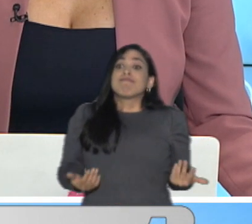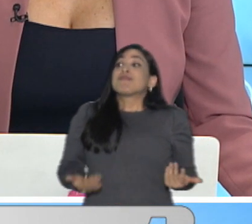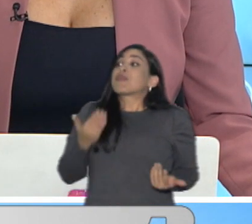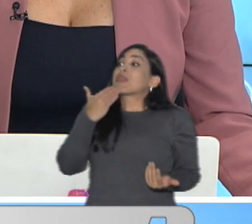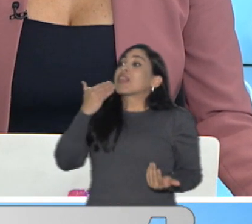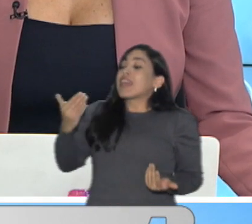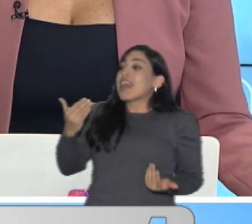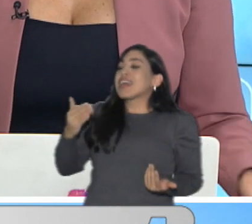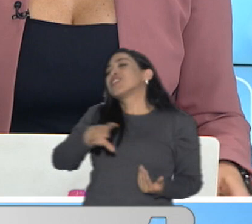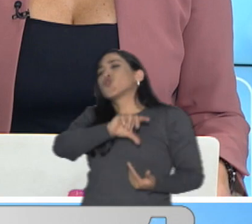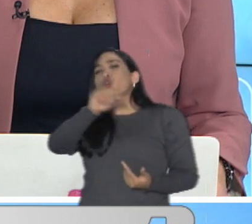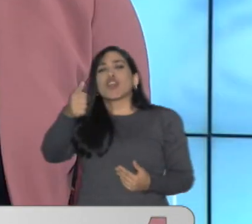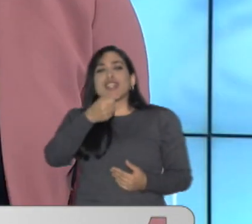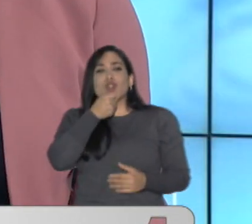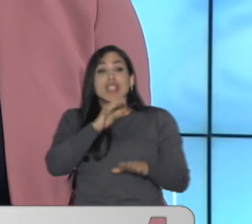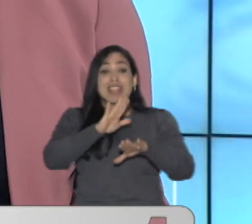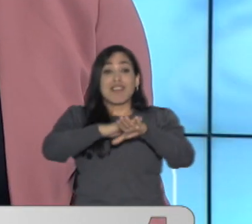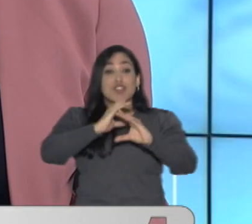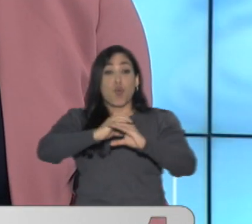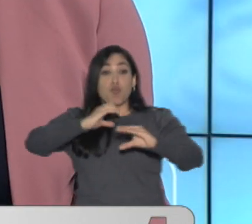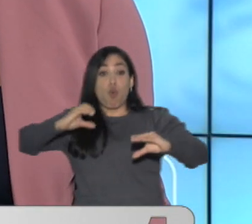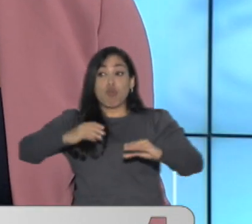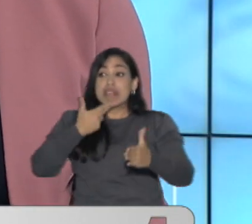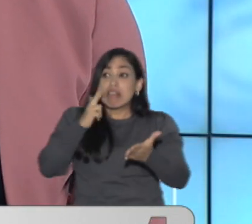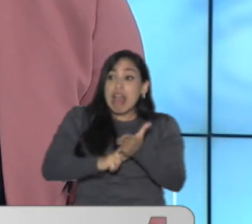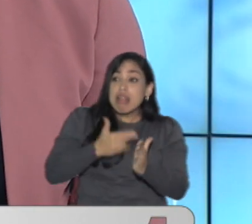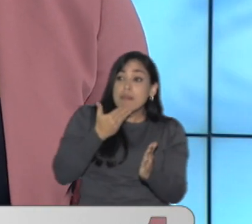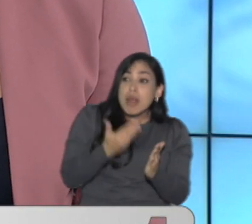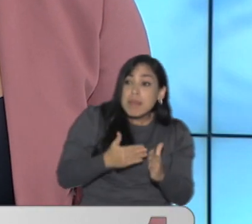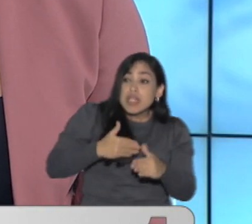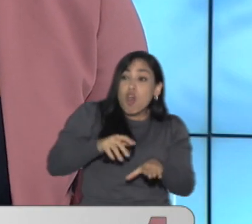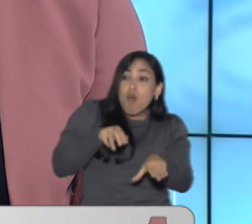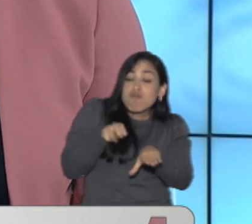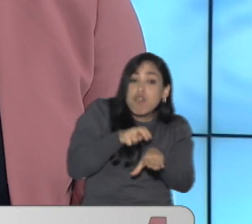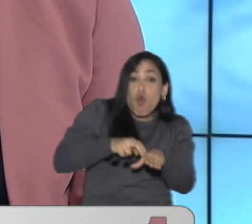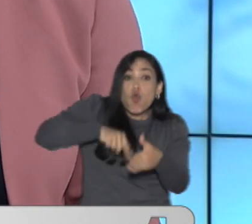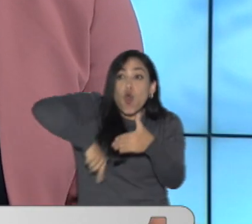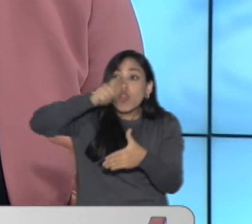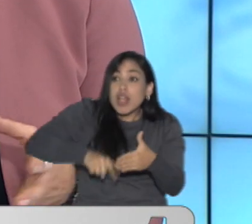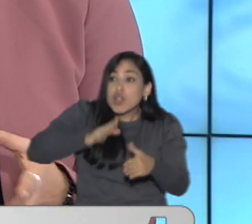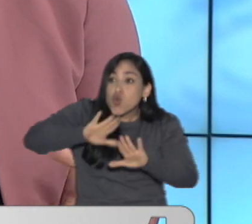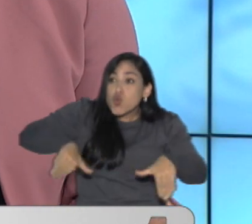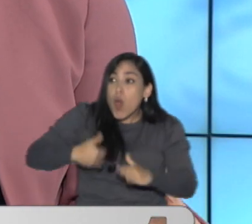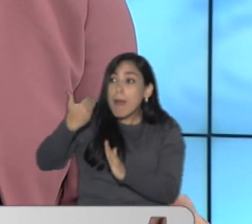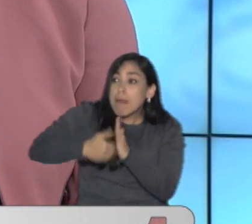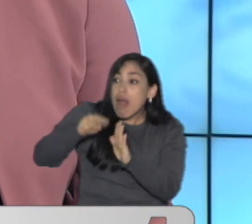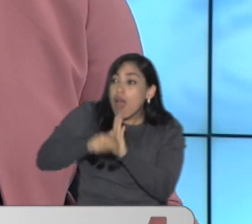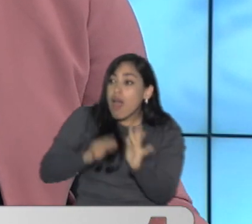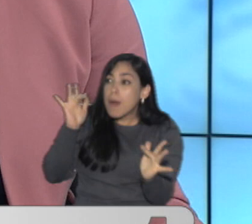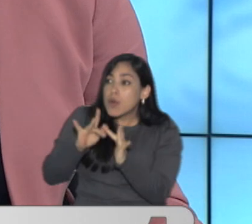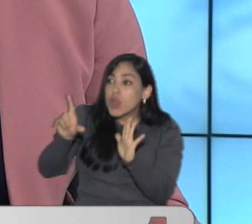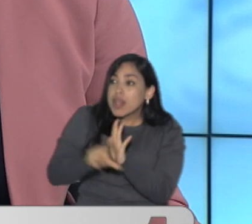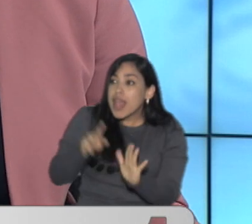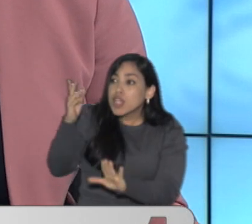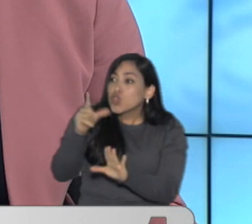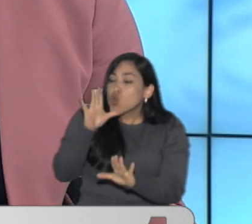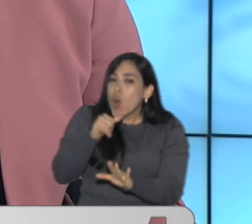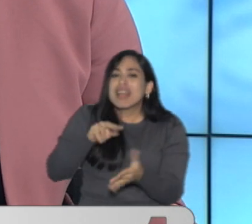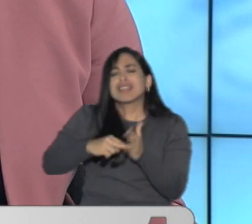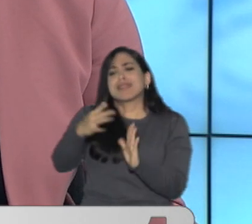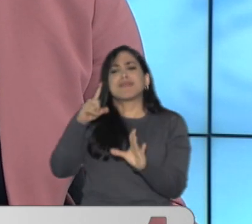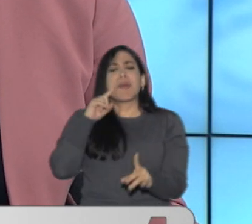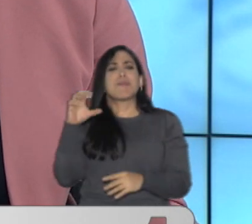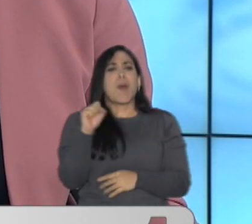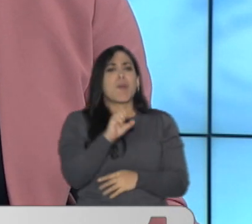Muchas gracias. En otras noticias, un bus sin tarjeta de operaciones y un contrato de transporte sin los requerimientos legales son los hallazgos